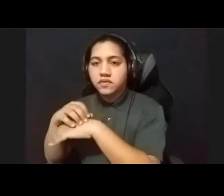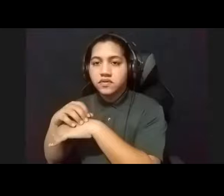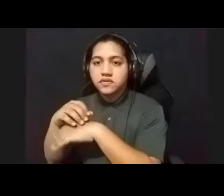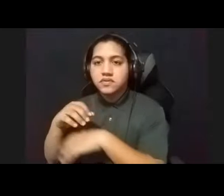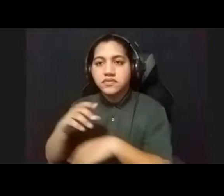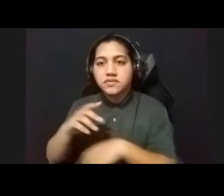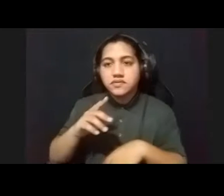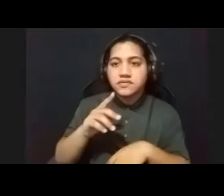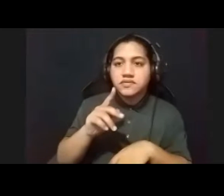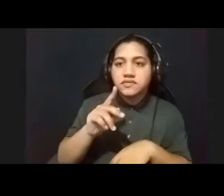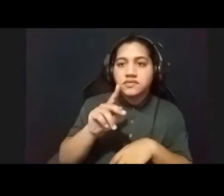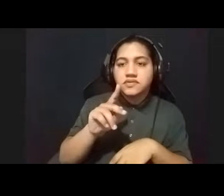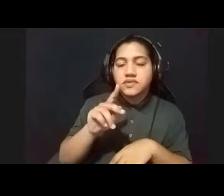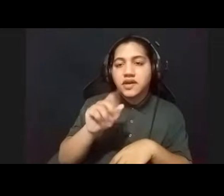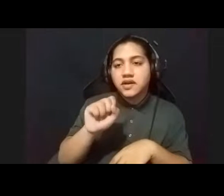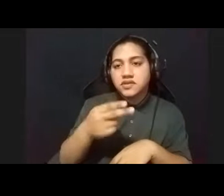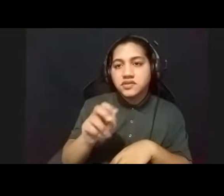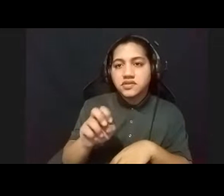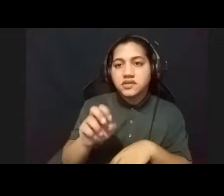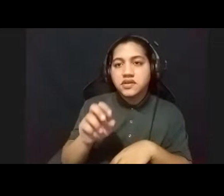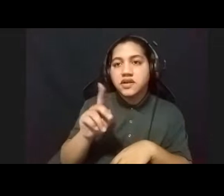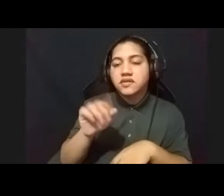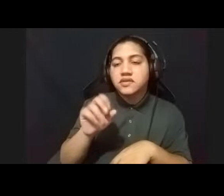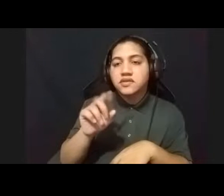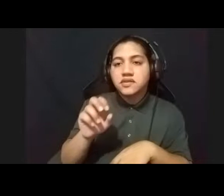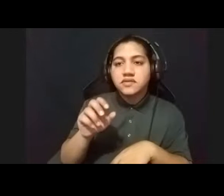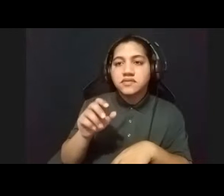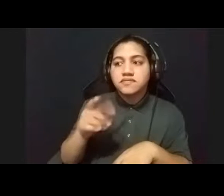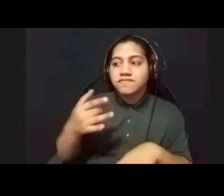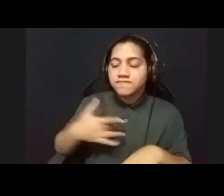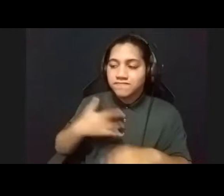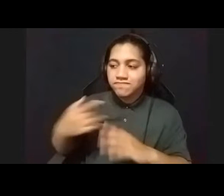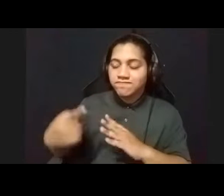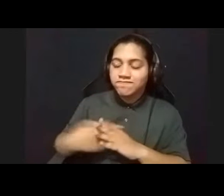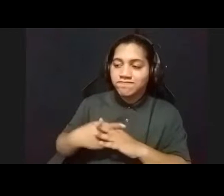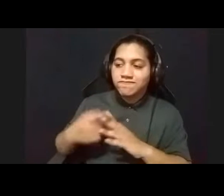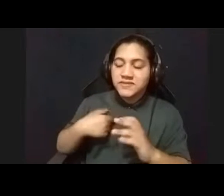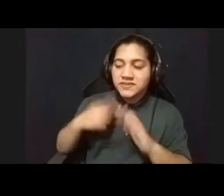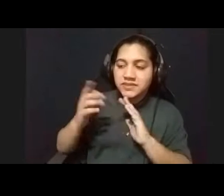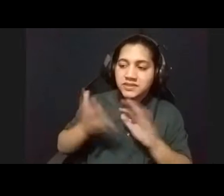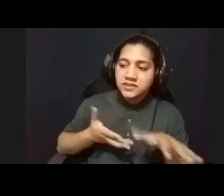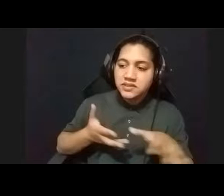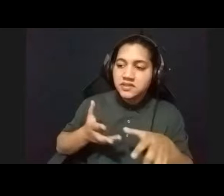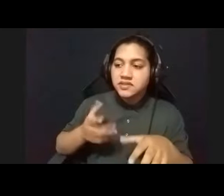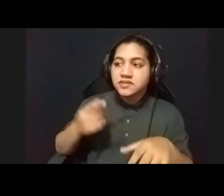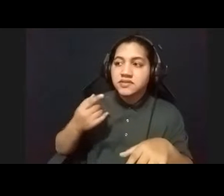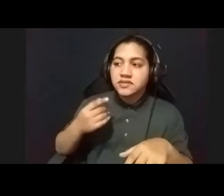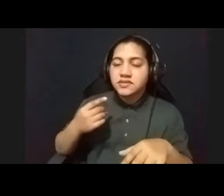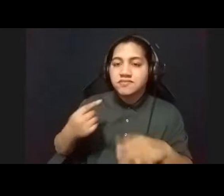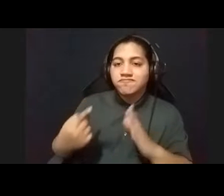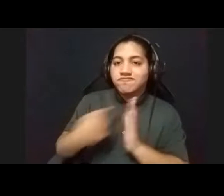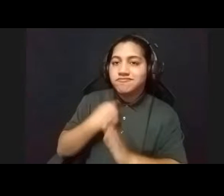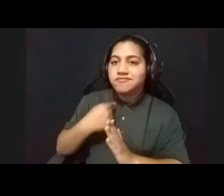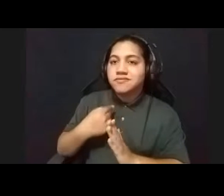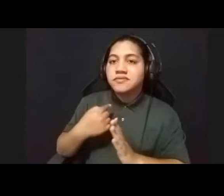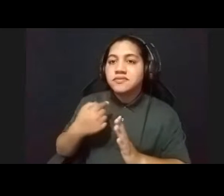Cashlessos, que entonces se siente ofendida y se siente abandonada y se suicida. Y